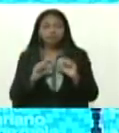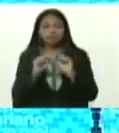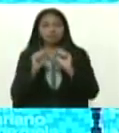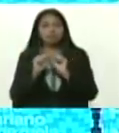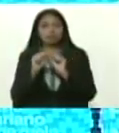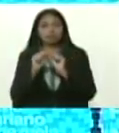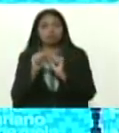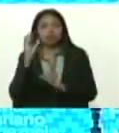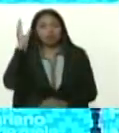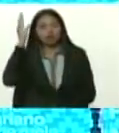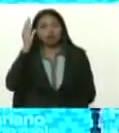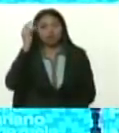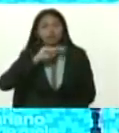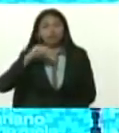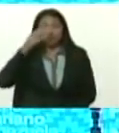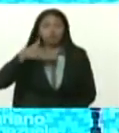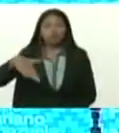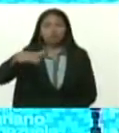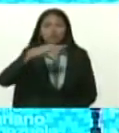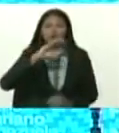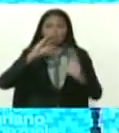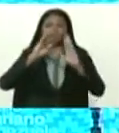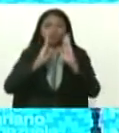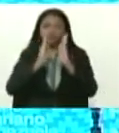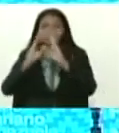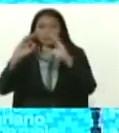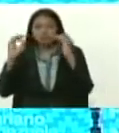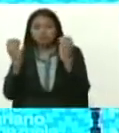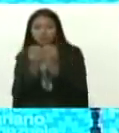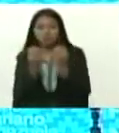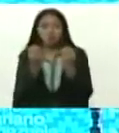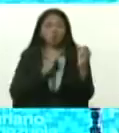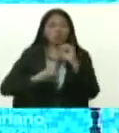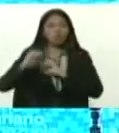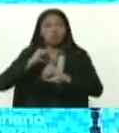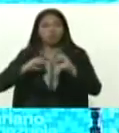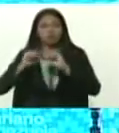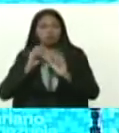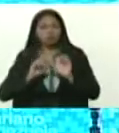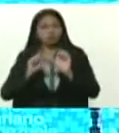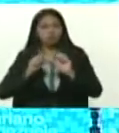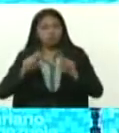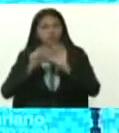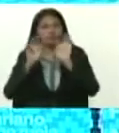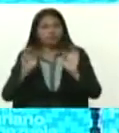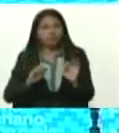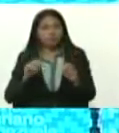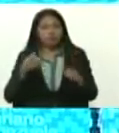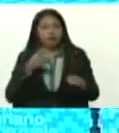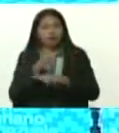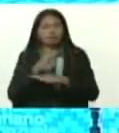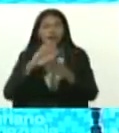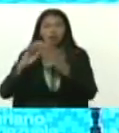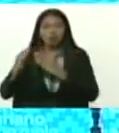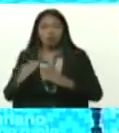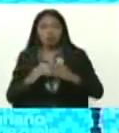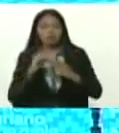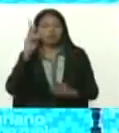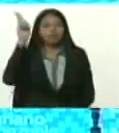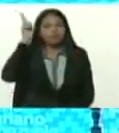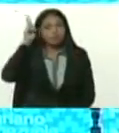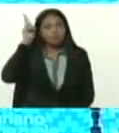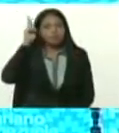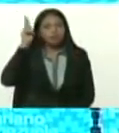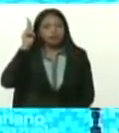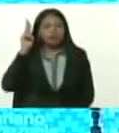en la conciencia de nuestros pueblos, de organización, de movilización permanente y de llevar a las comunidades indígenas